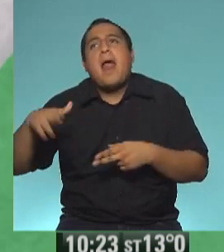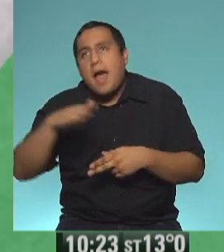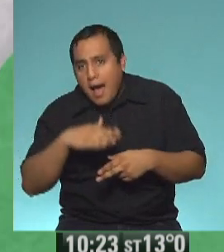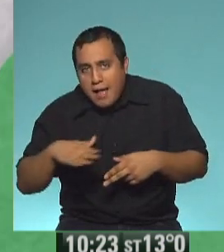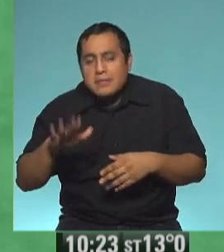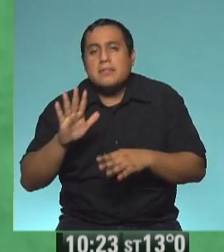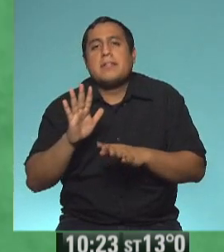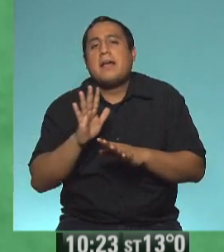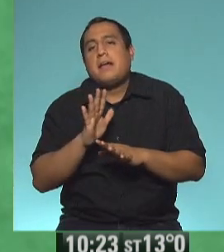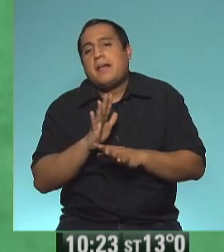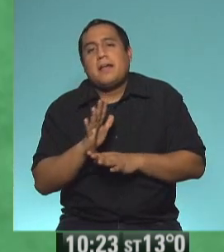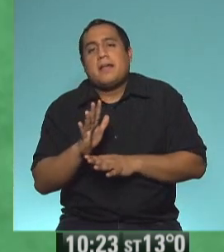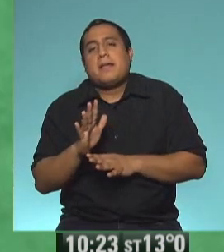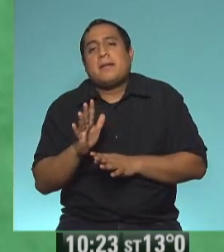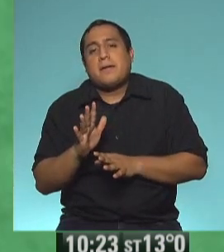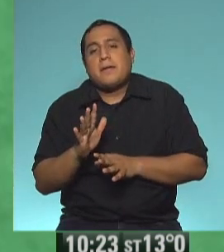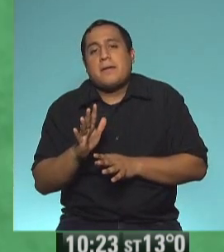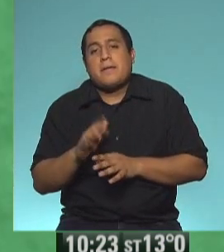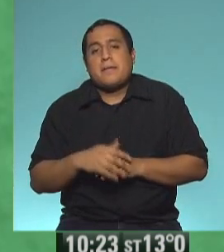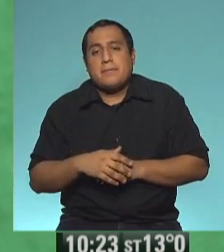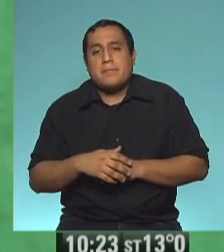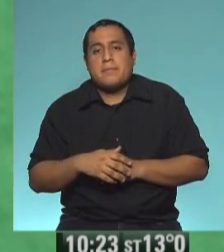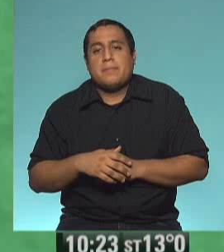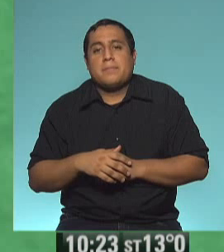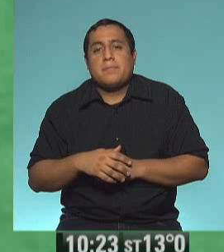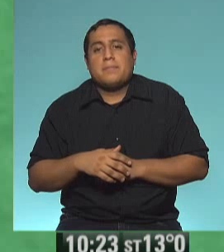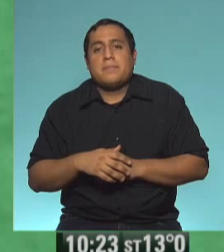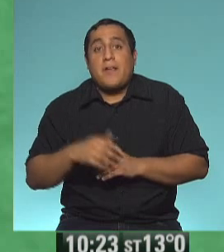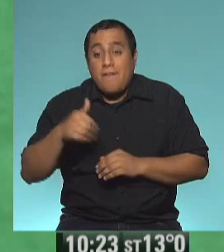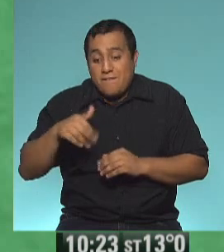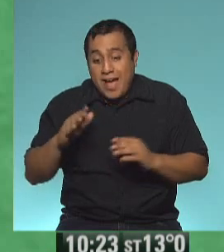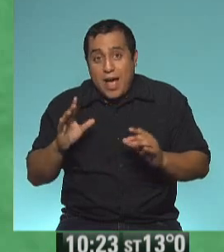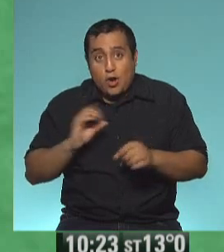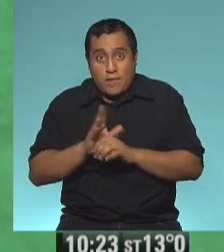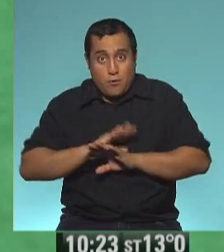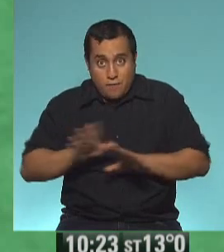plaza. Cuando salía voy a darle un abrazo a mi